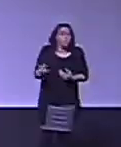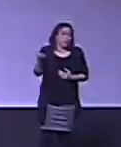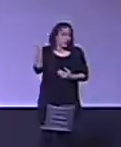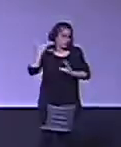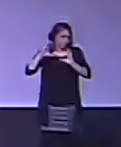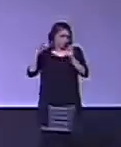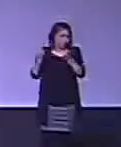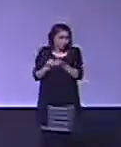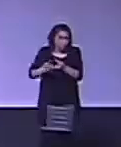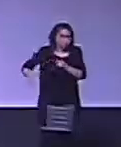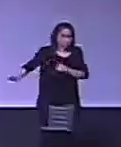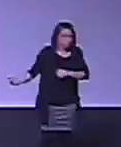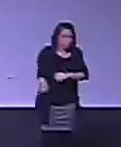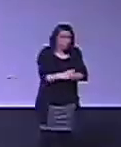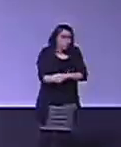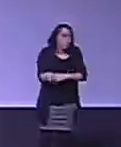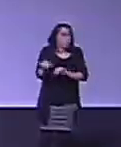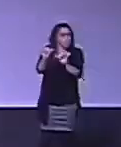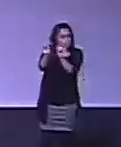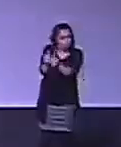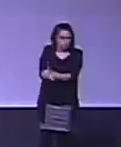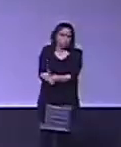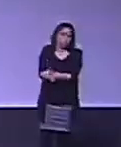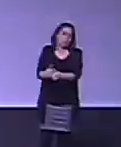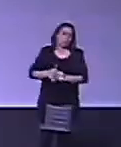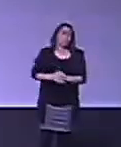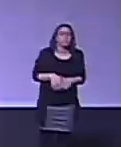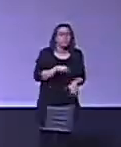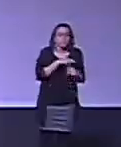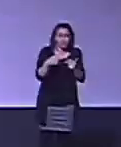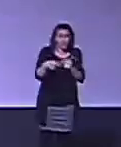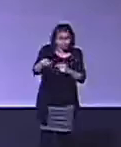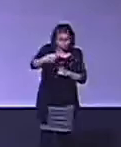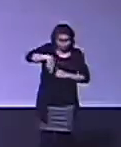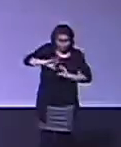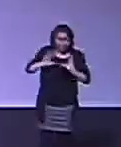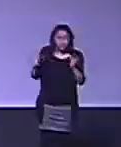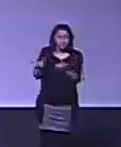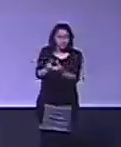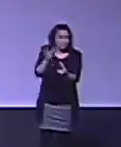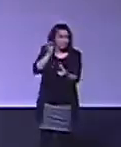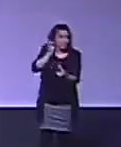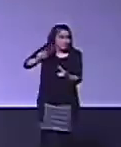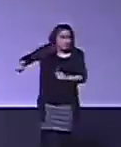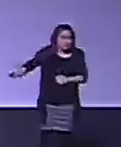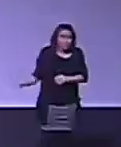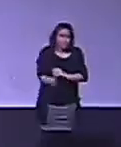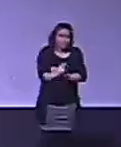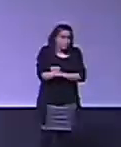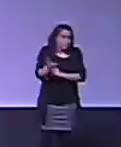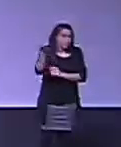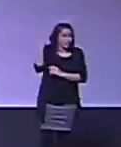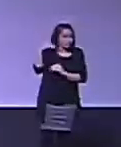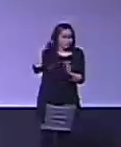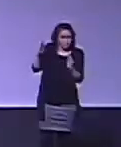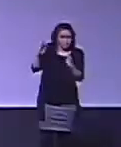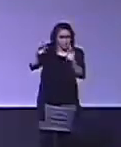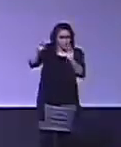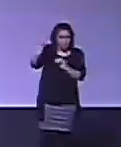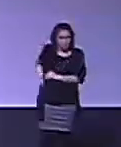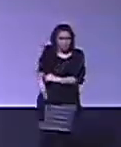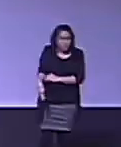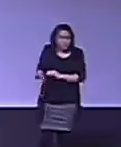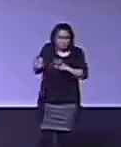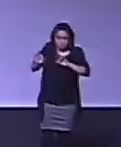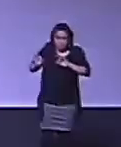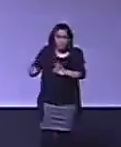Zuek, besteen artean, egin zenuten lana eta izan zineten bezalakoak izan zinetelako, gaur